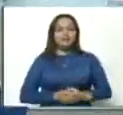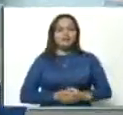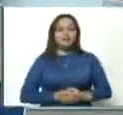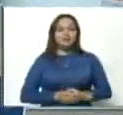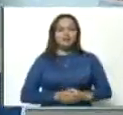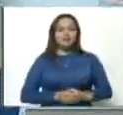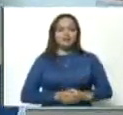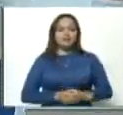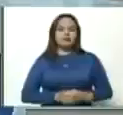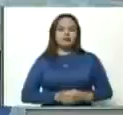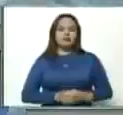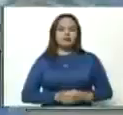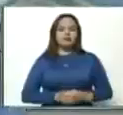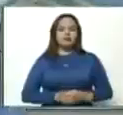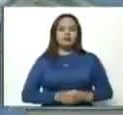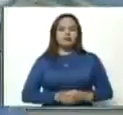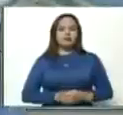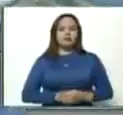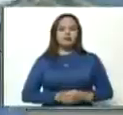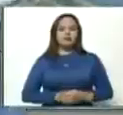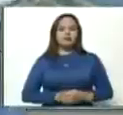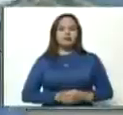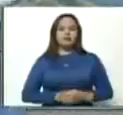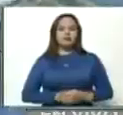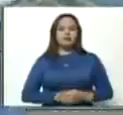Muchísimas gracias.